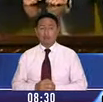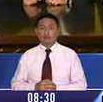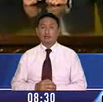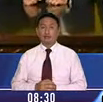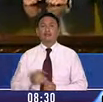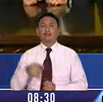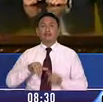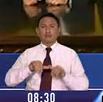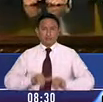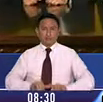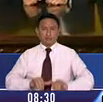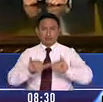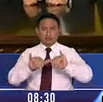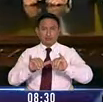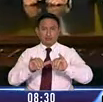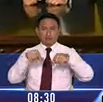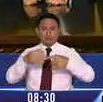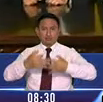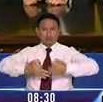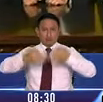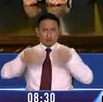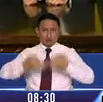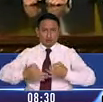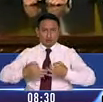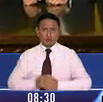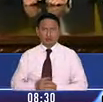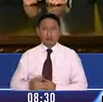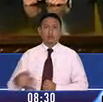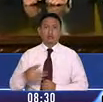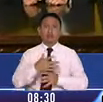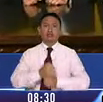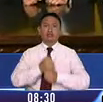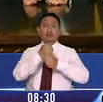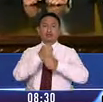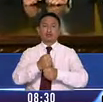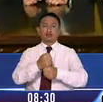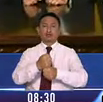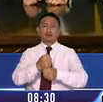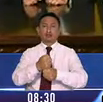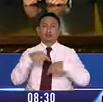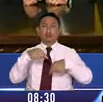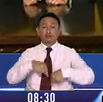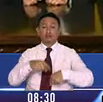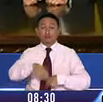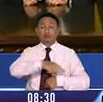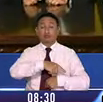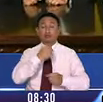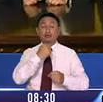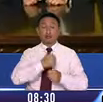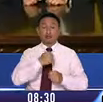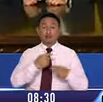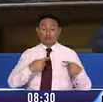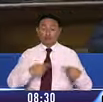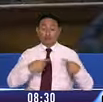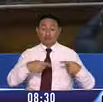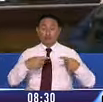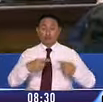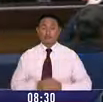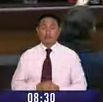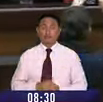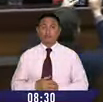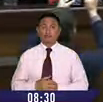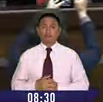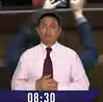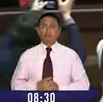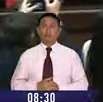continúan garantizando seguridad con su labor diaria. Informó